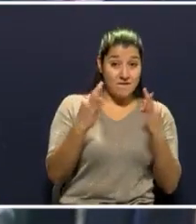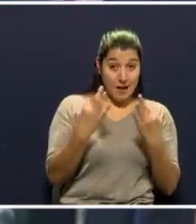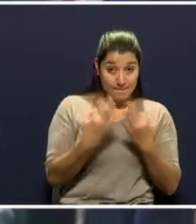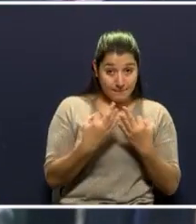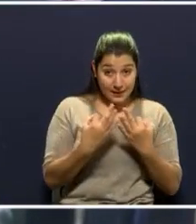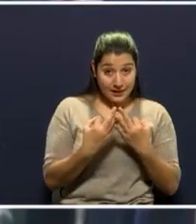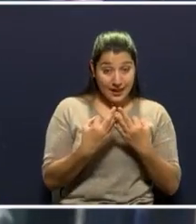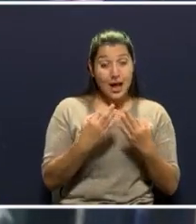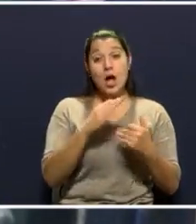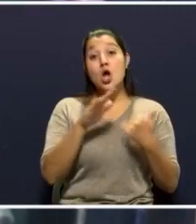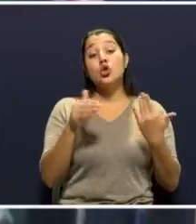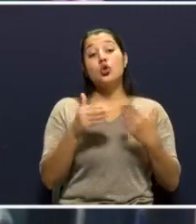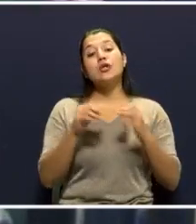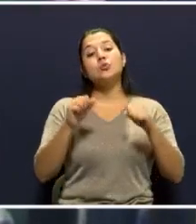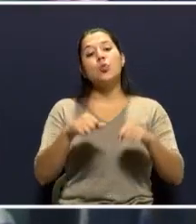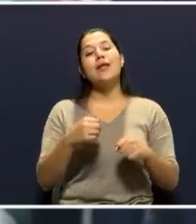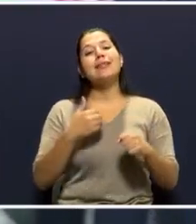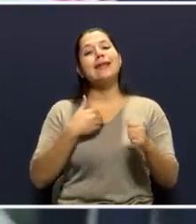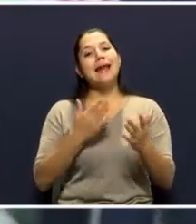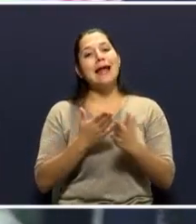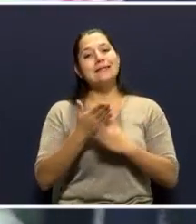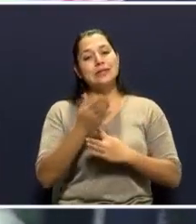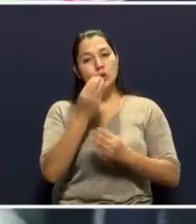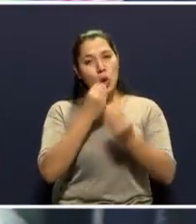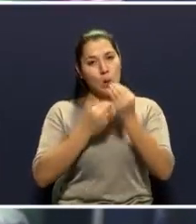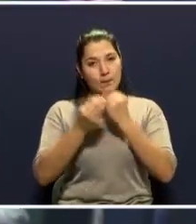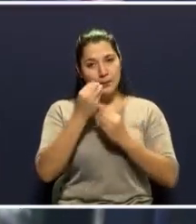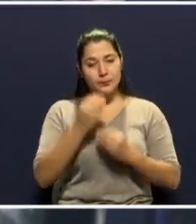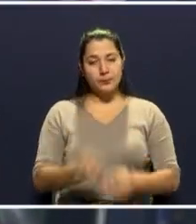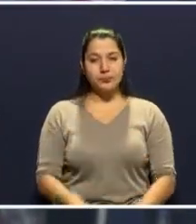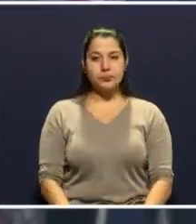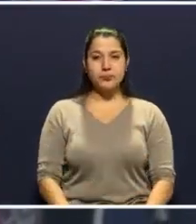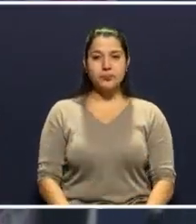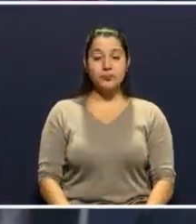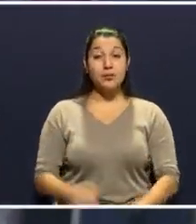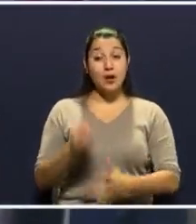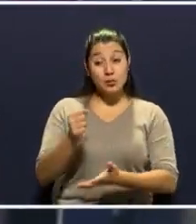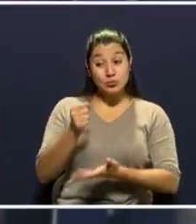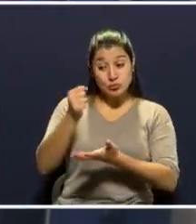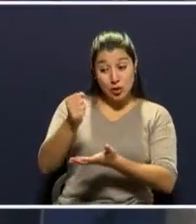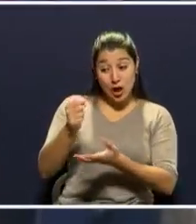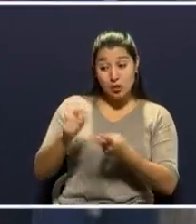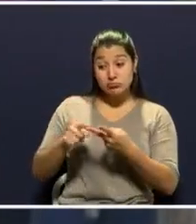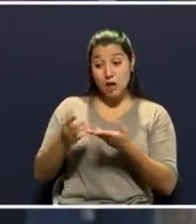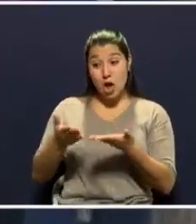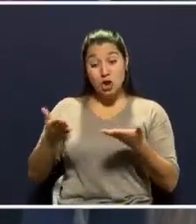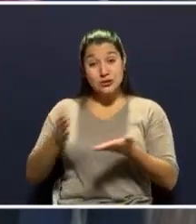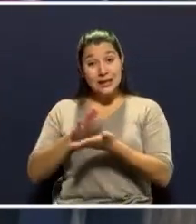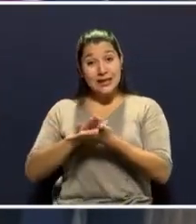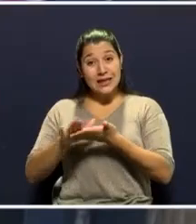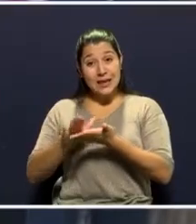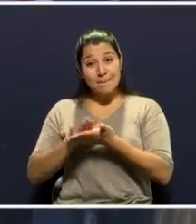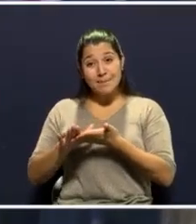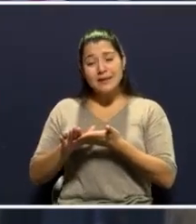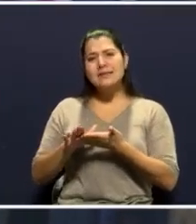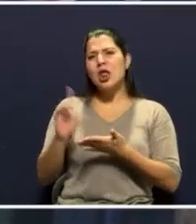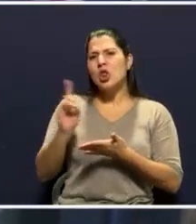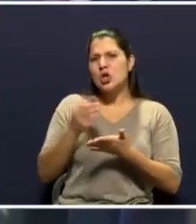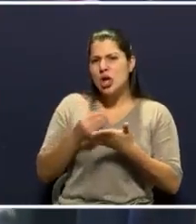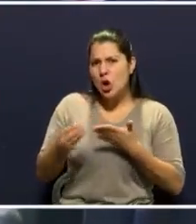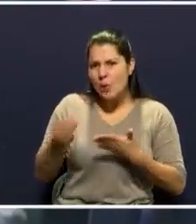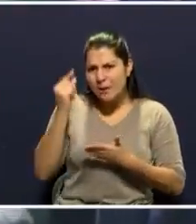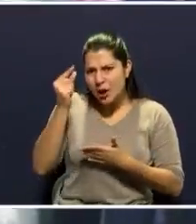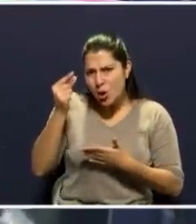el derecho asegurado de la alimentación de toda su familia. Los diarios y equipos de limpieza se adquieren en comercios locales para